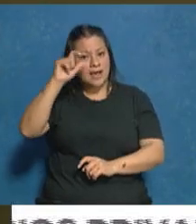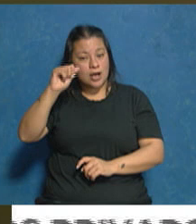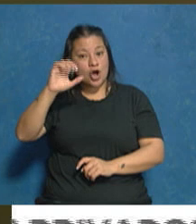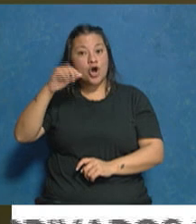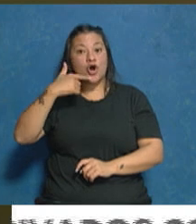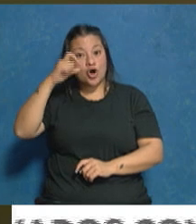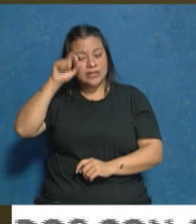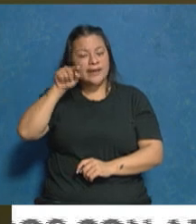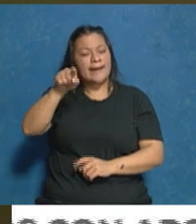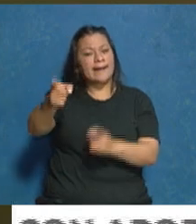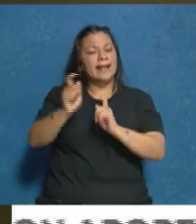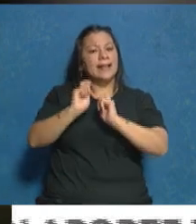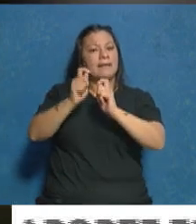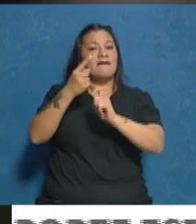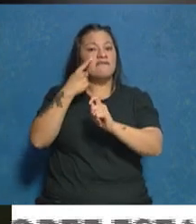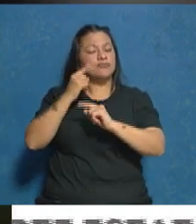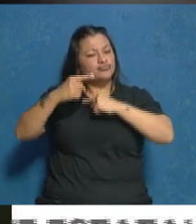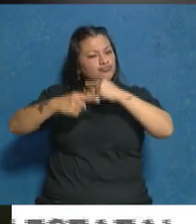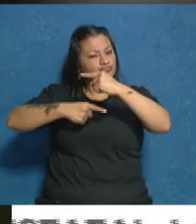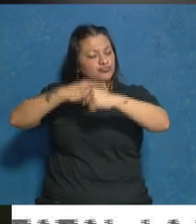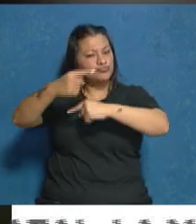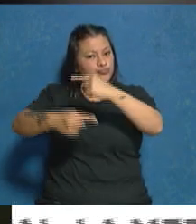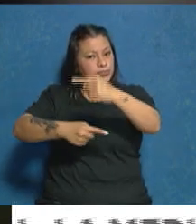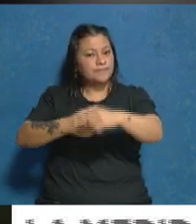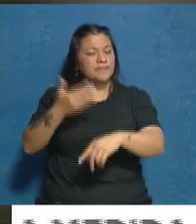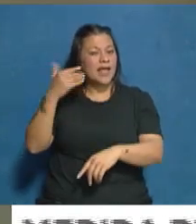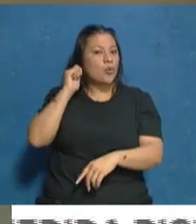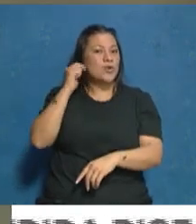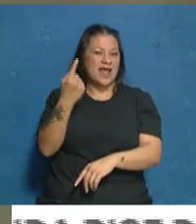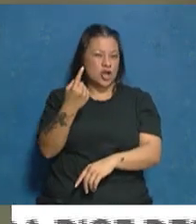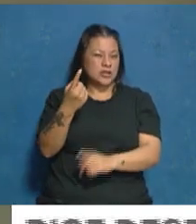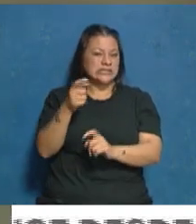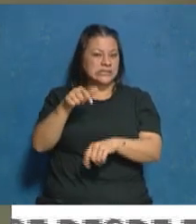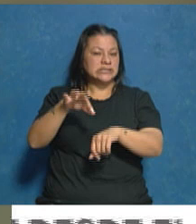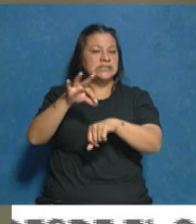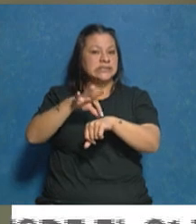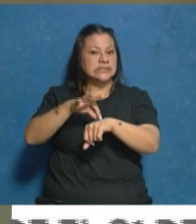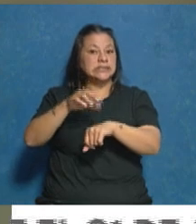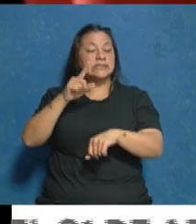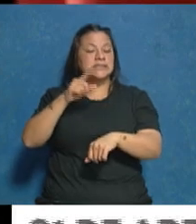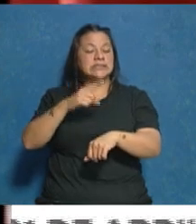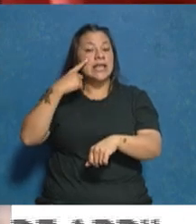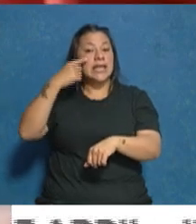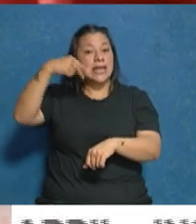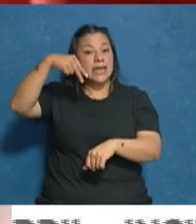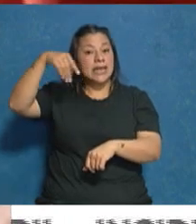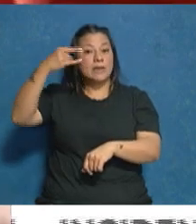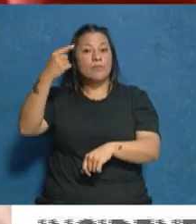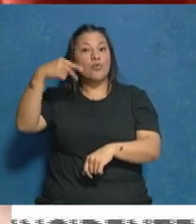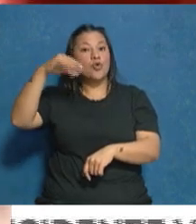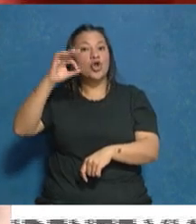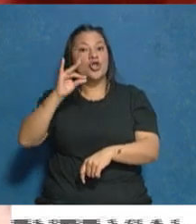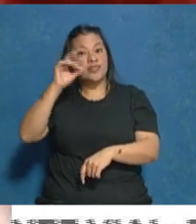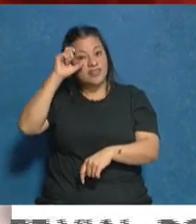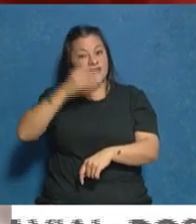de un trasplante para seguir viviendo. En ese entonces tenía un año y padecía de inmunodeficiencia combinada severa atípica